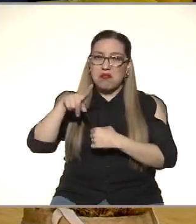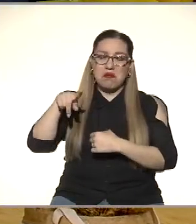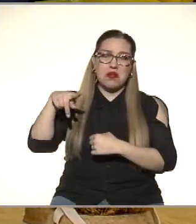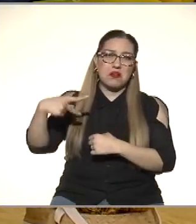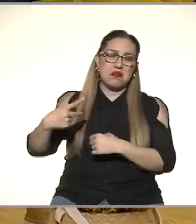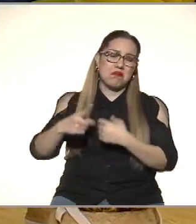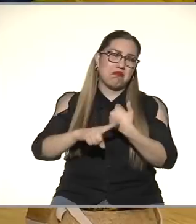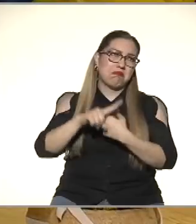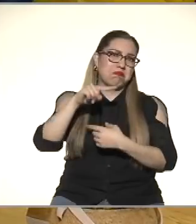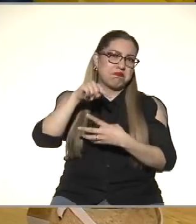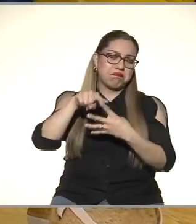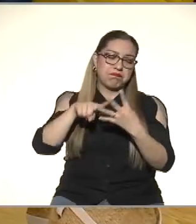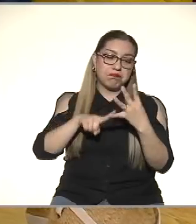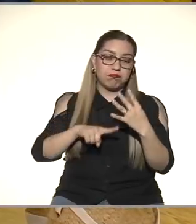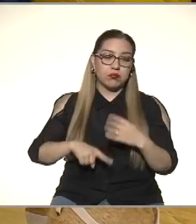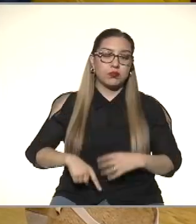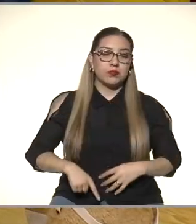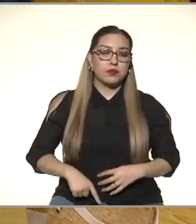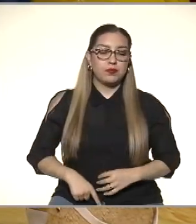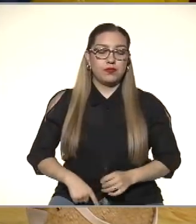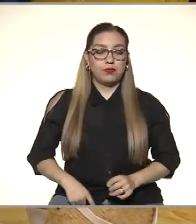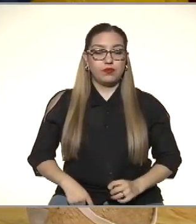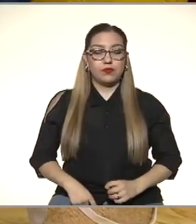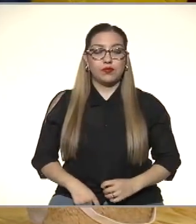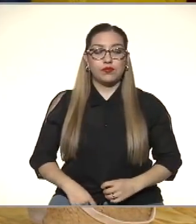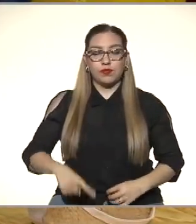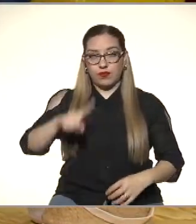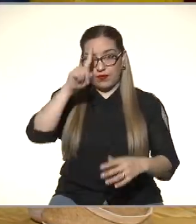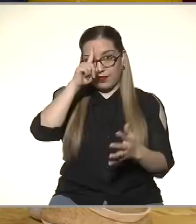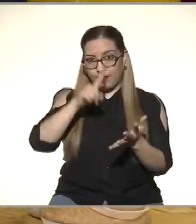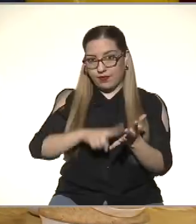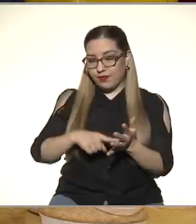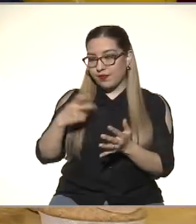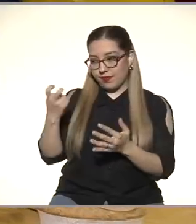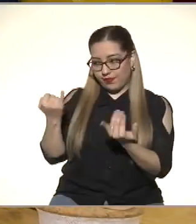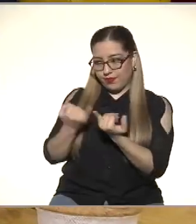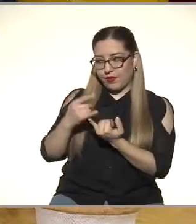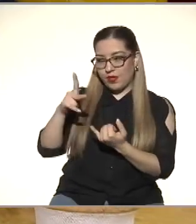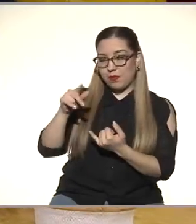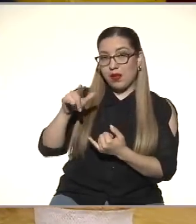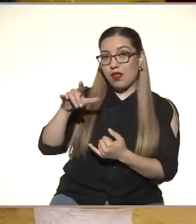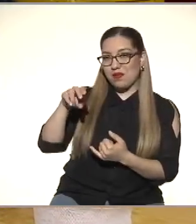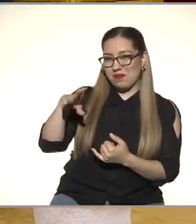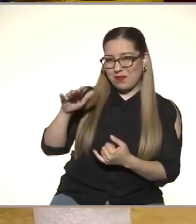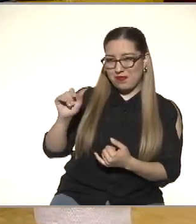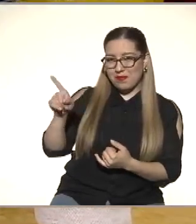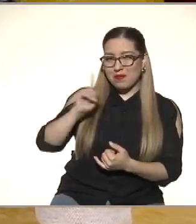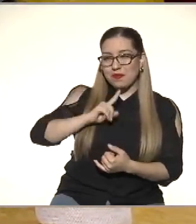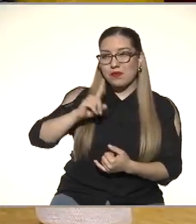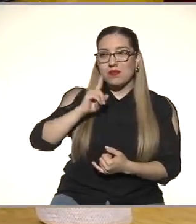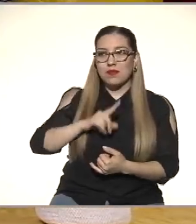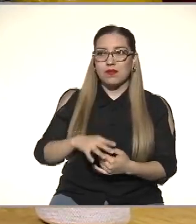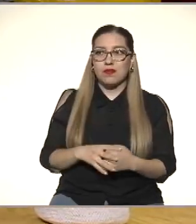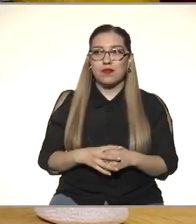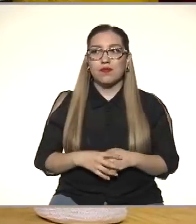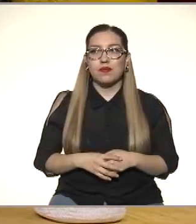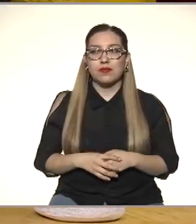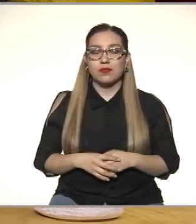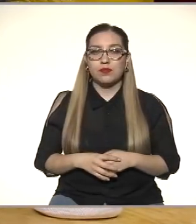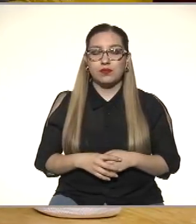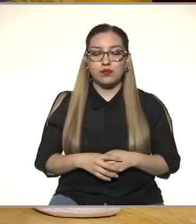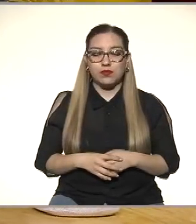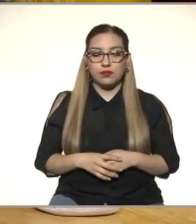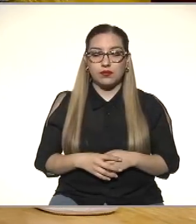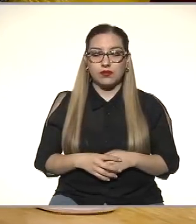narcisista, algo tiene, ¿no? Sí. Y creo que te abono más a lo que dice Paloma. Híjole, pues es que es tanto que a